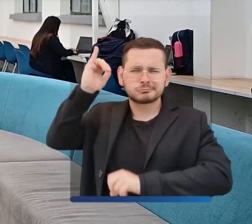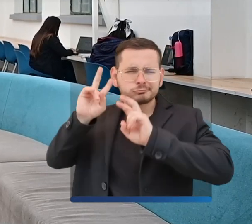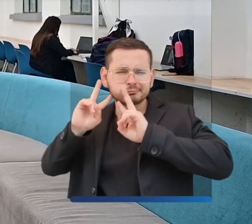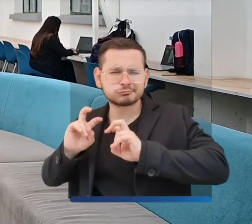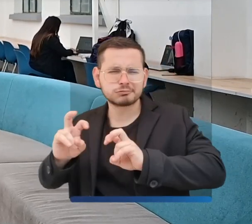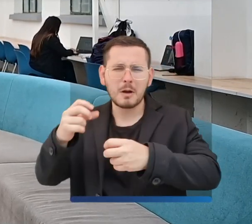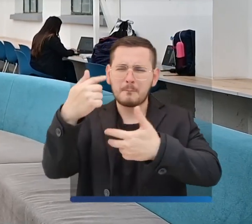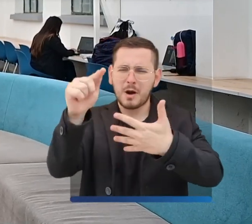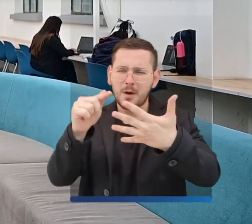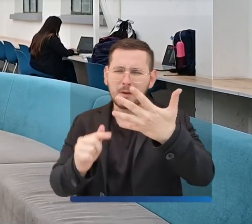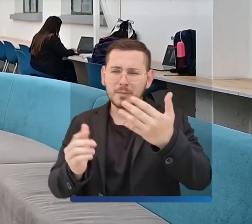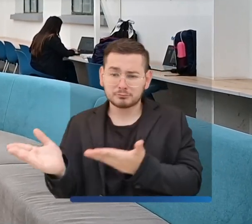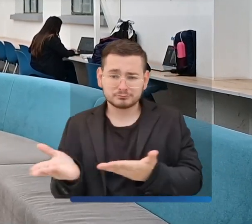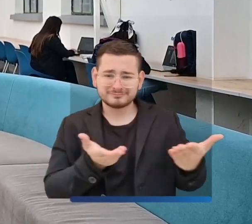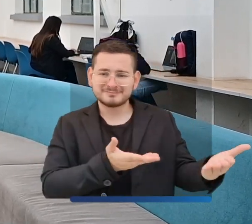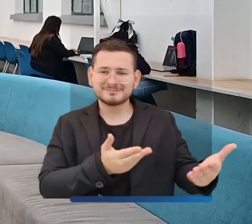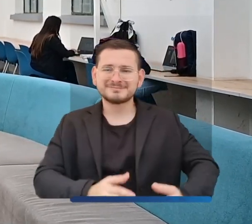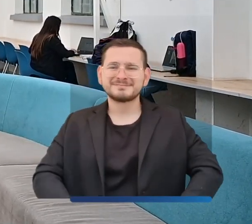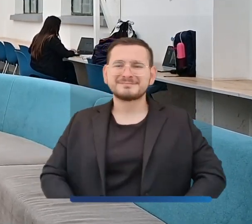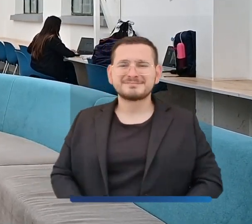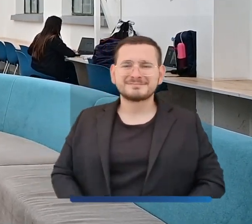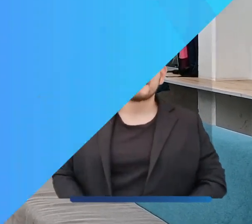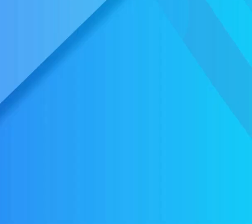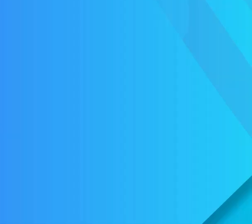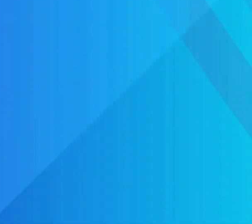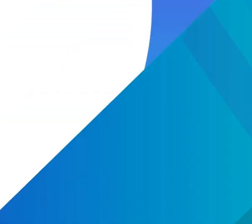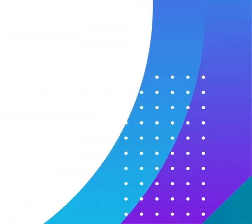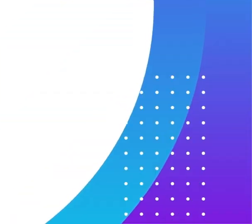escritores, historiadores, académicos, entre otros.